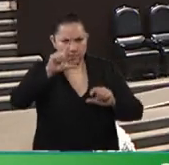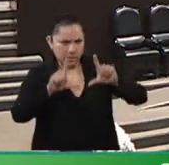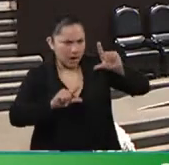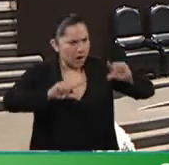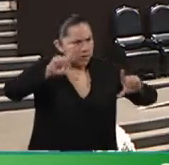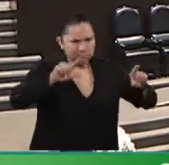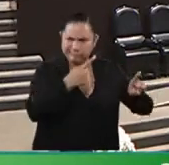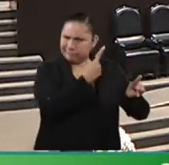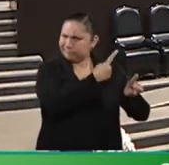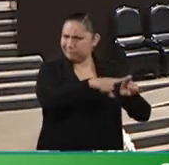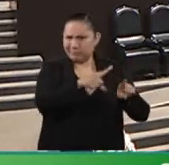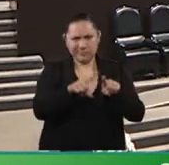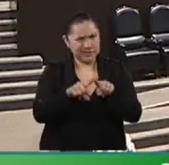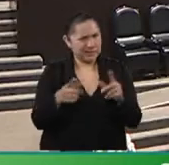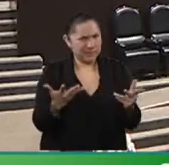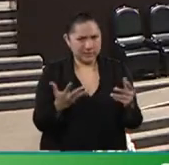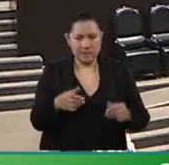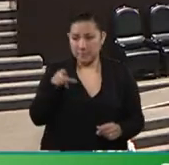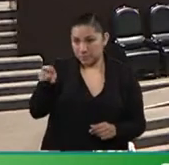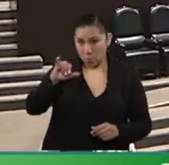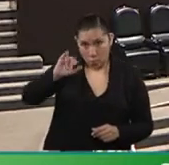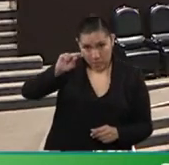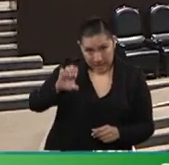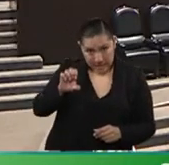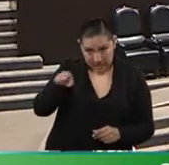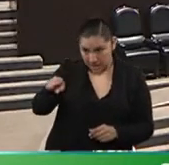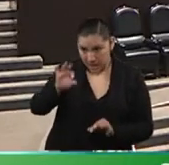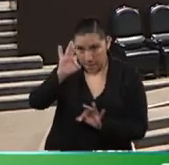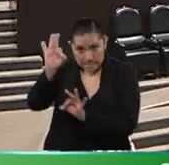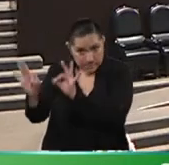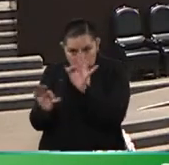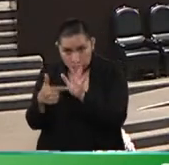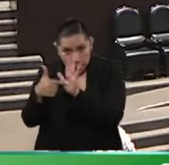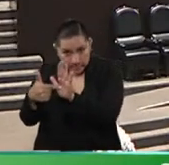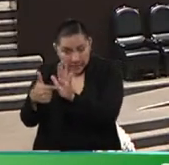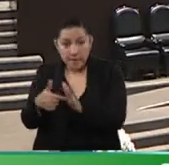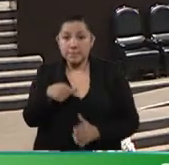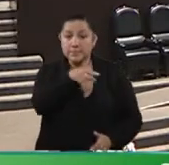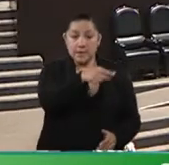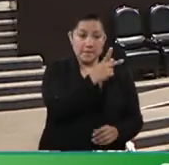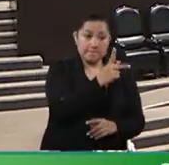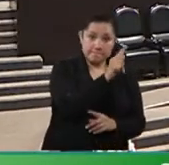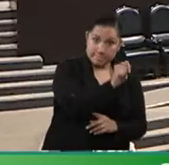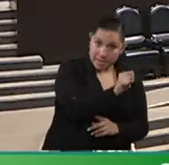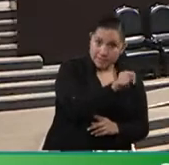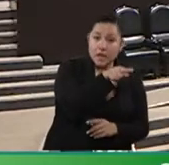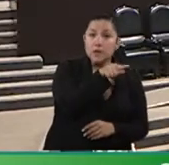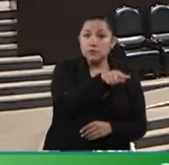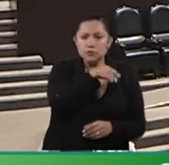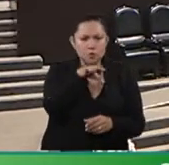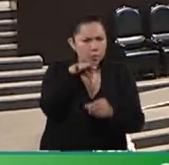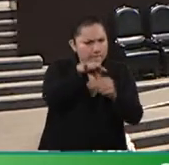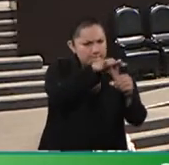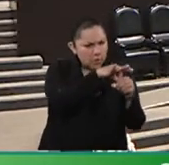INE un diputado por el partido del trabajo tuvo un costo de